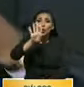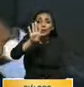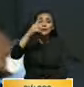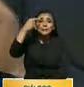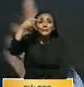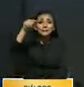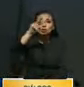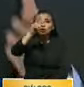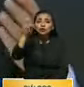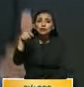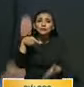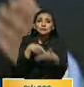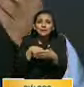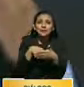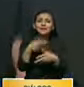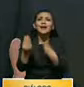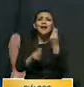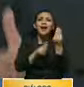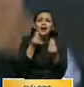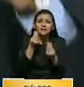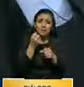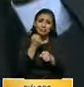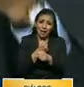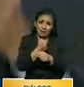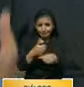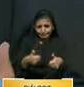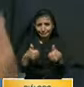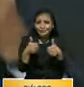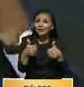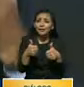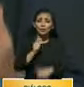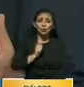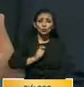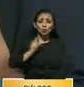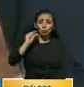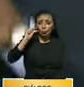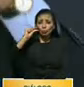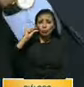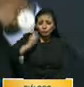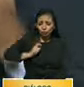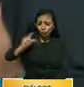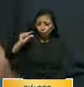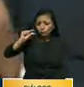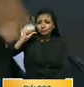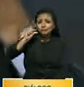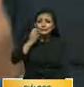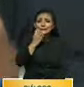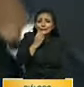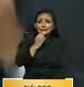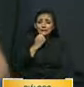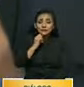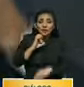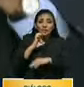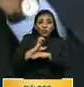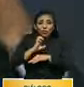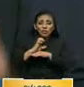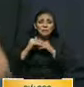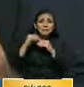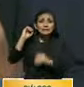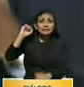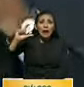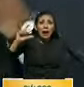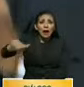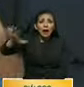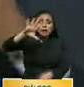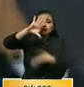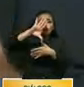4.200.000 que viven con empleos precarios, y el Ecuador convertido en el país más caro de